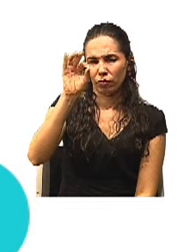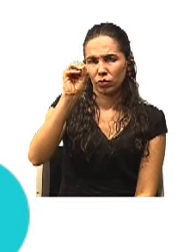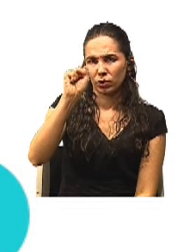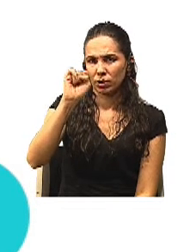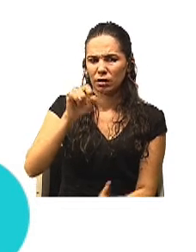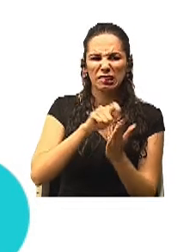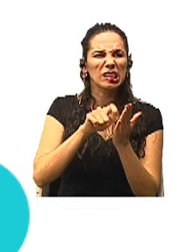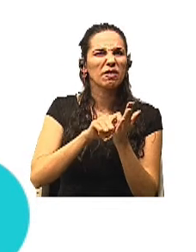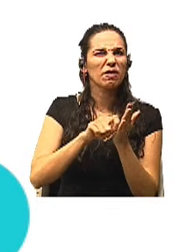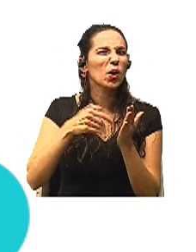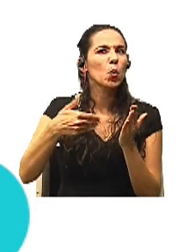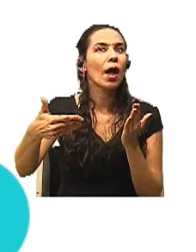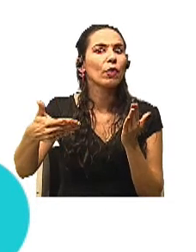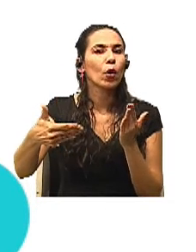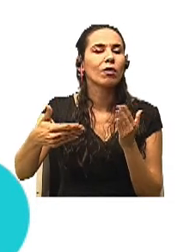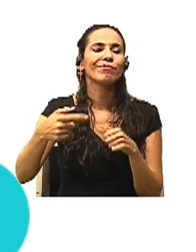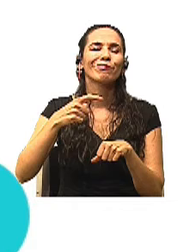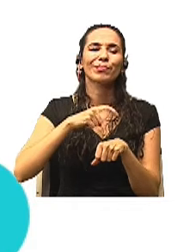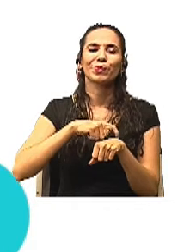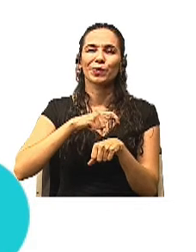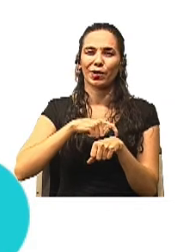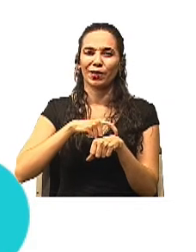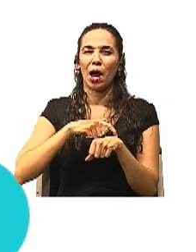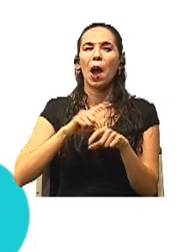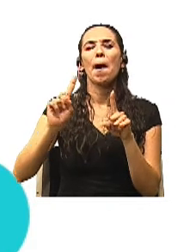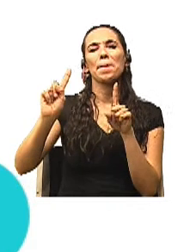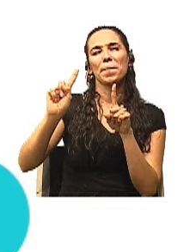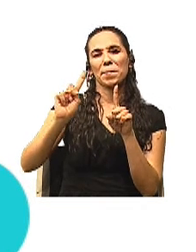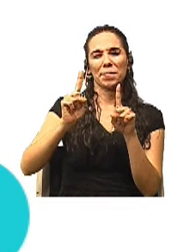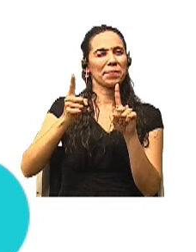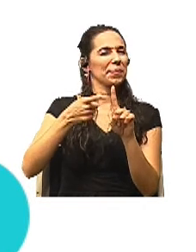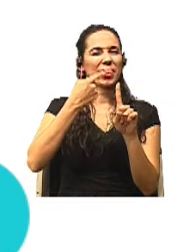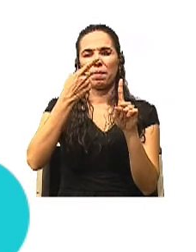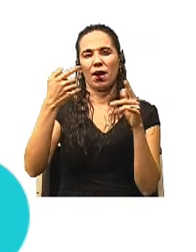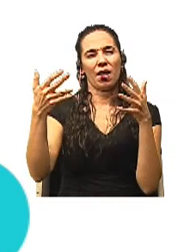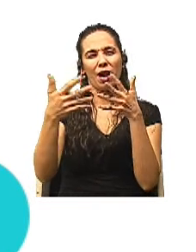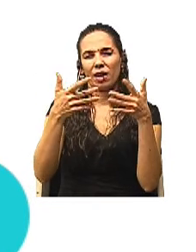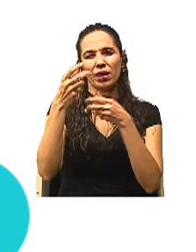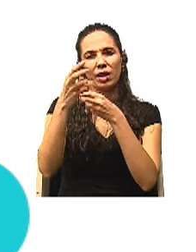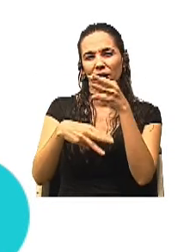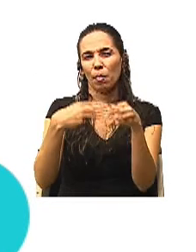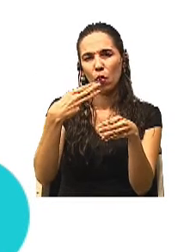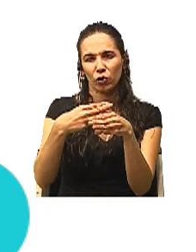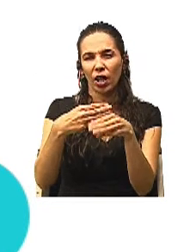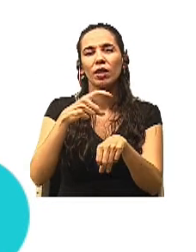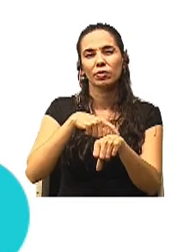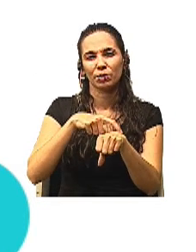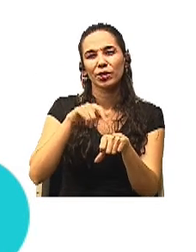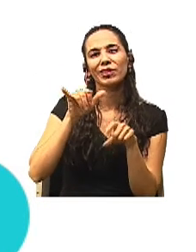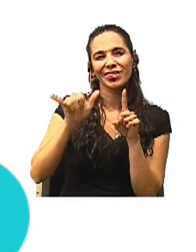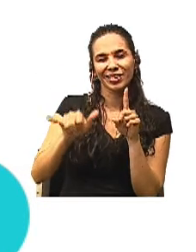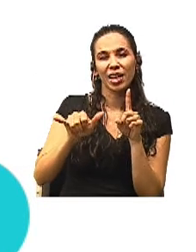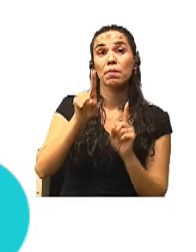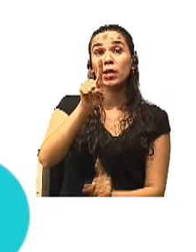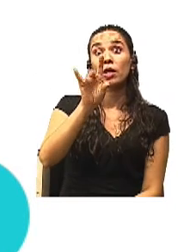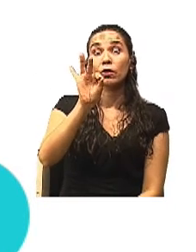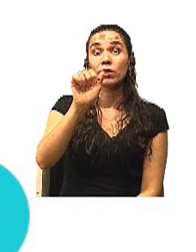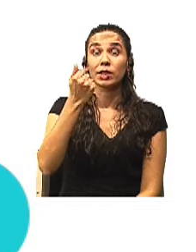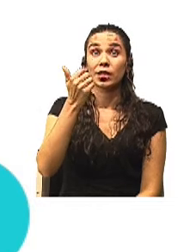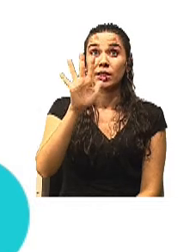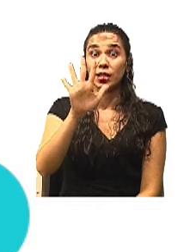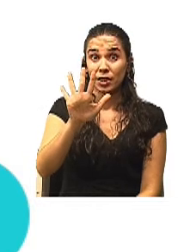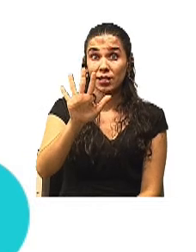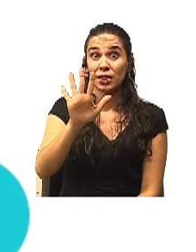Bueno, fue un periodo en la Primera Guerra Mundial. Entonces, en 1915, inicios del